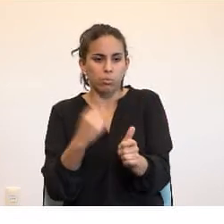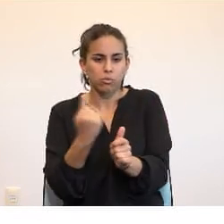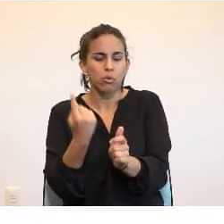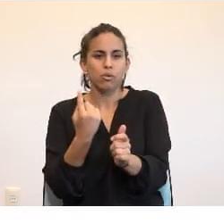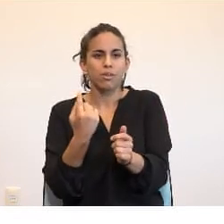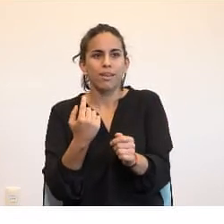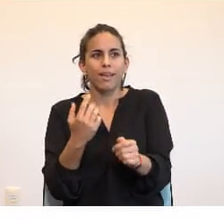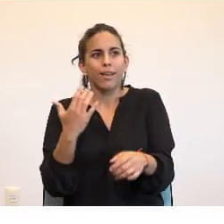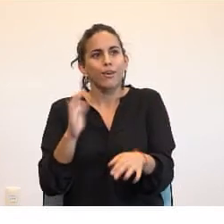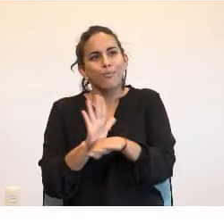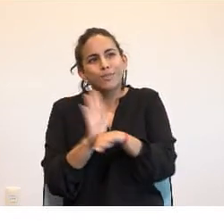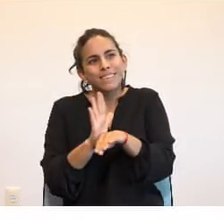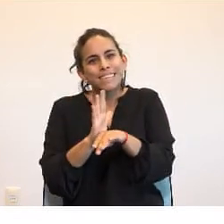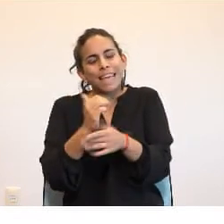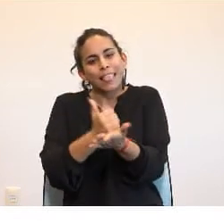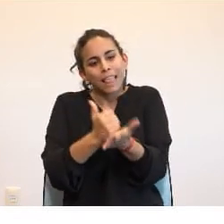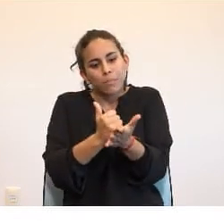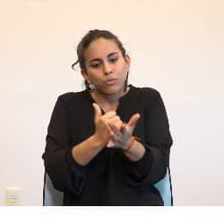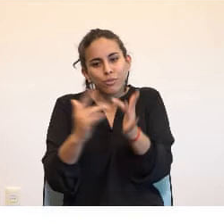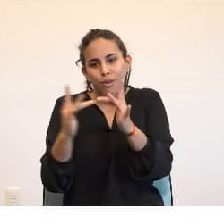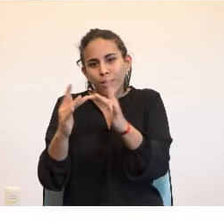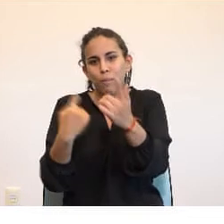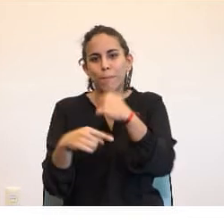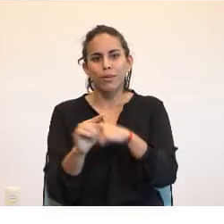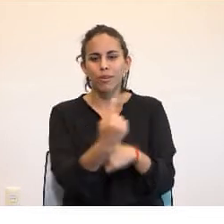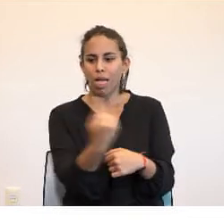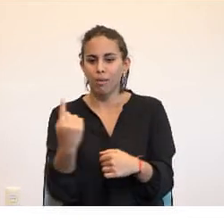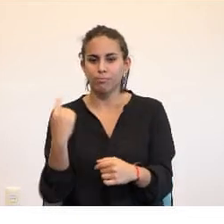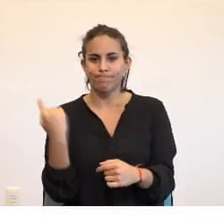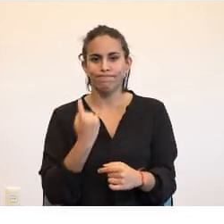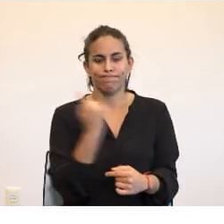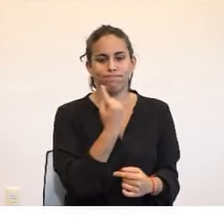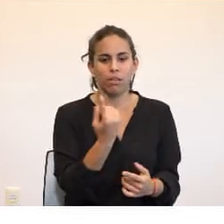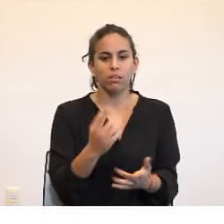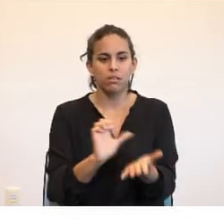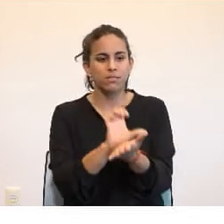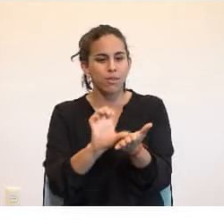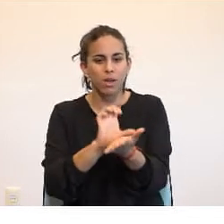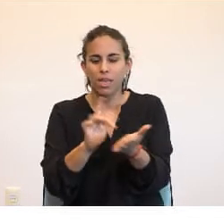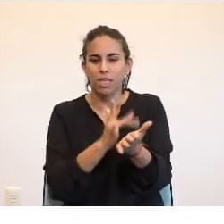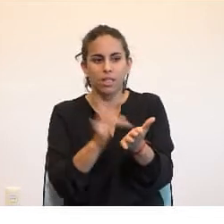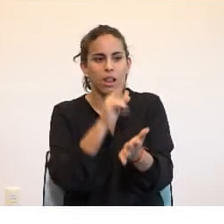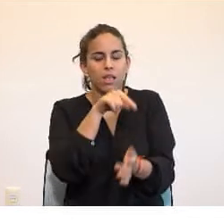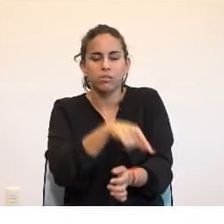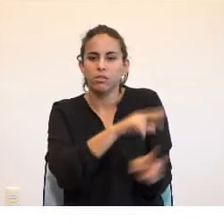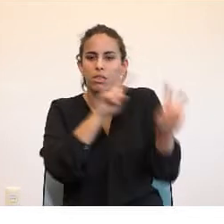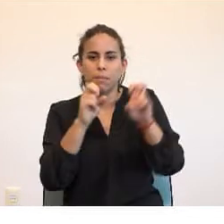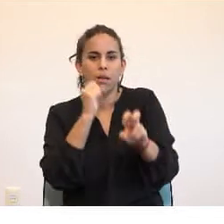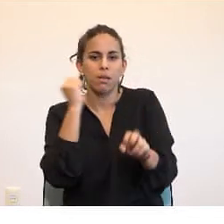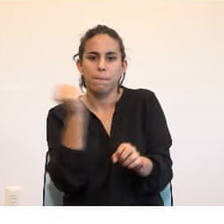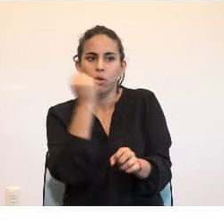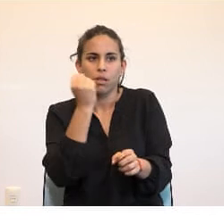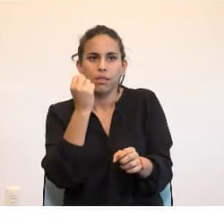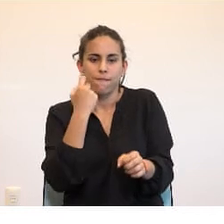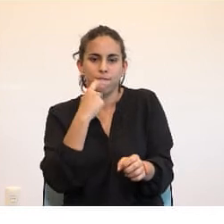pero solos. Y si hablamos hoy de construir una ciudadanía digital, esta es la asignatura pendiente o una de las asignaturas